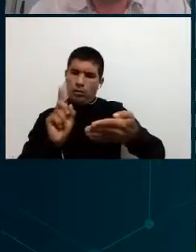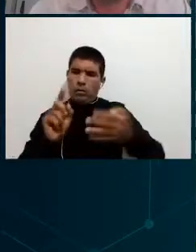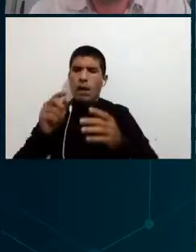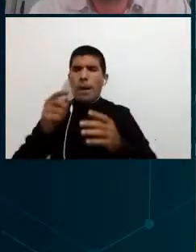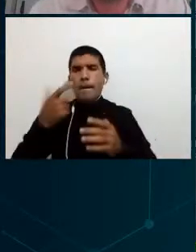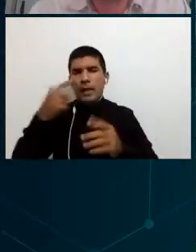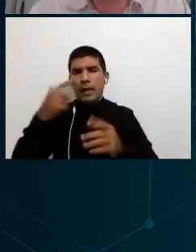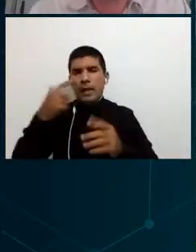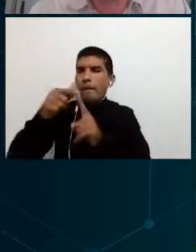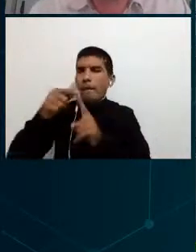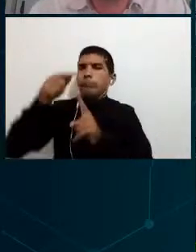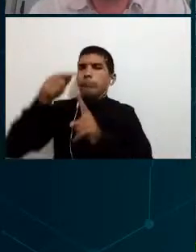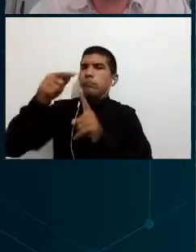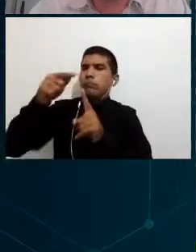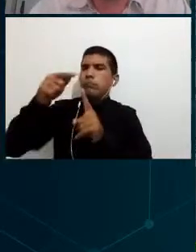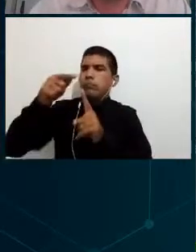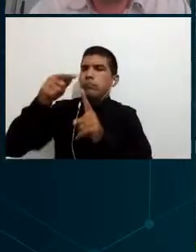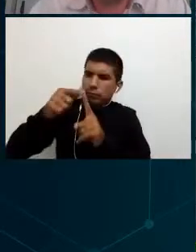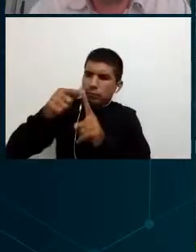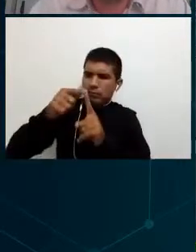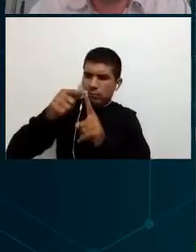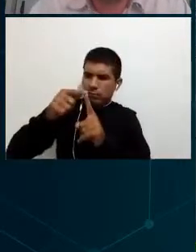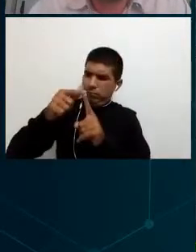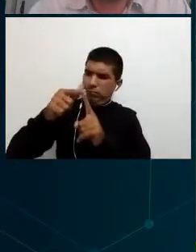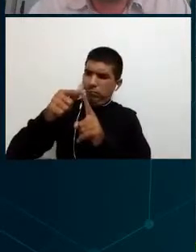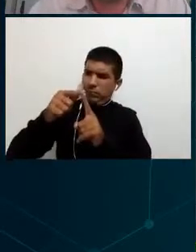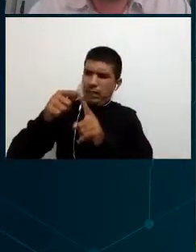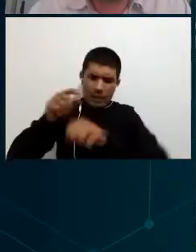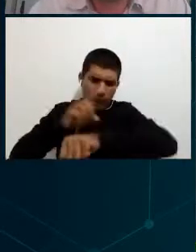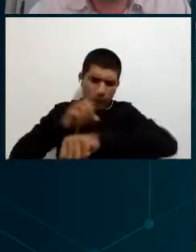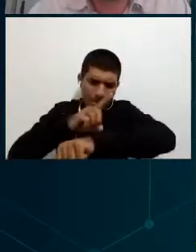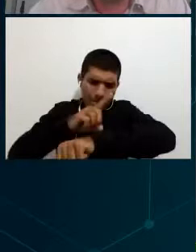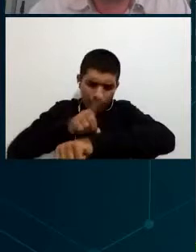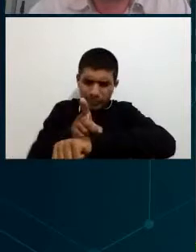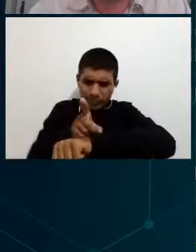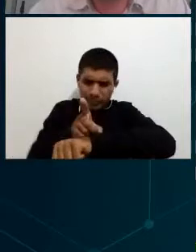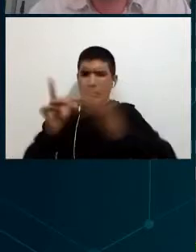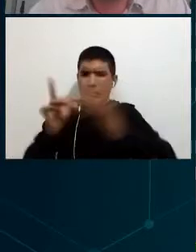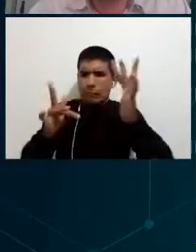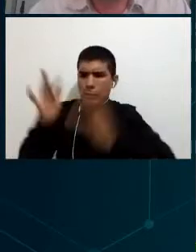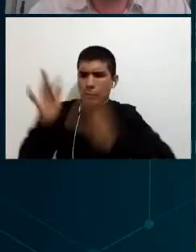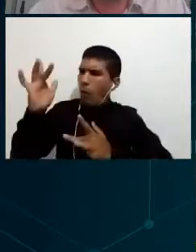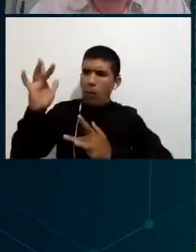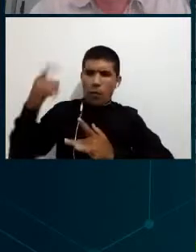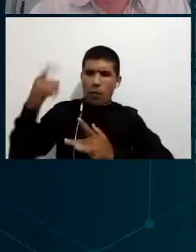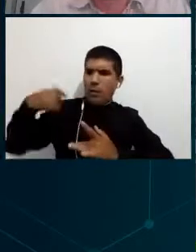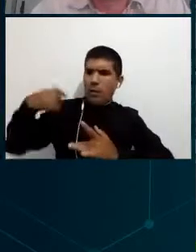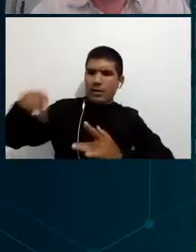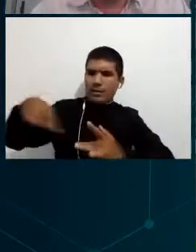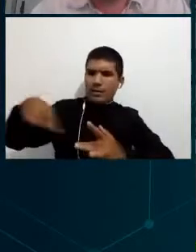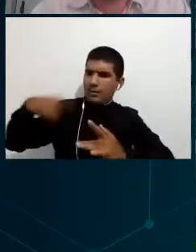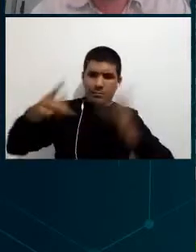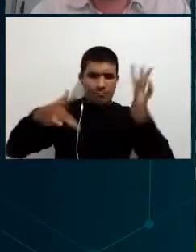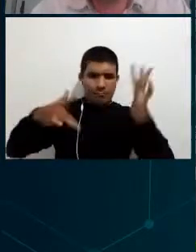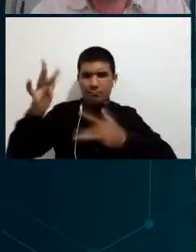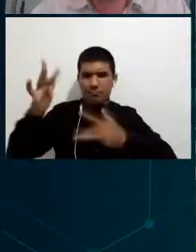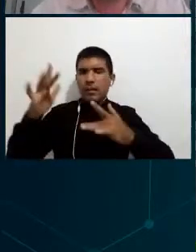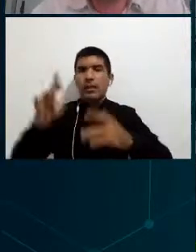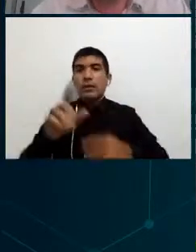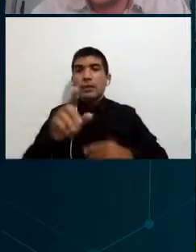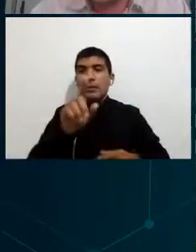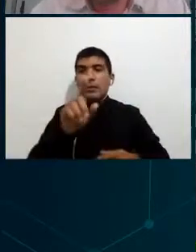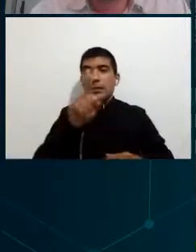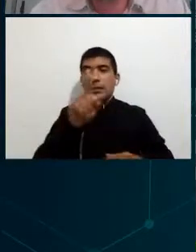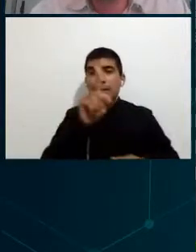de 28.6 milisegundos. Vemos que para la velocidad de 512 kilobytes por segundo, obtuvimos una latencia